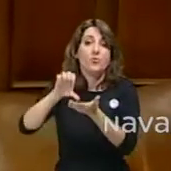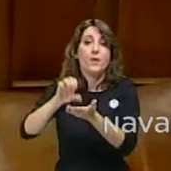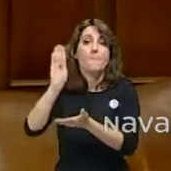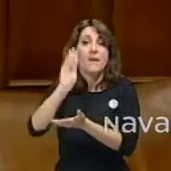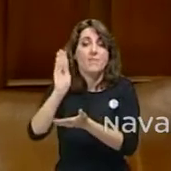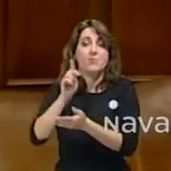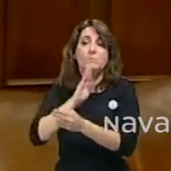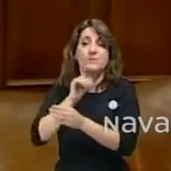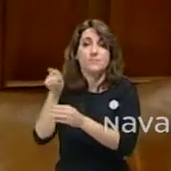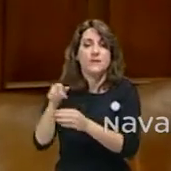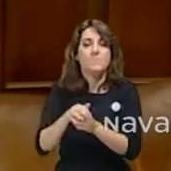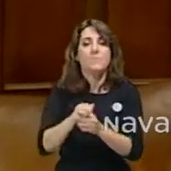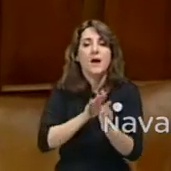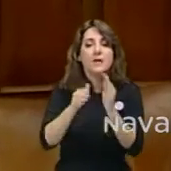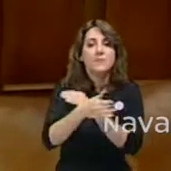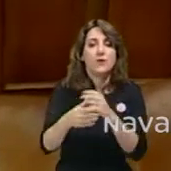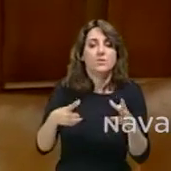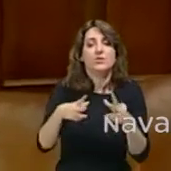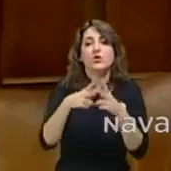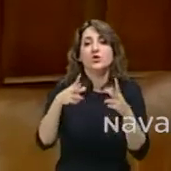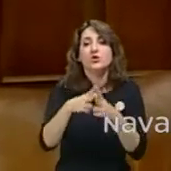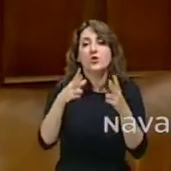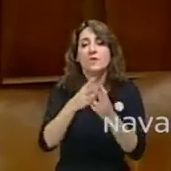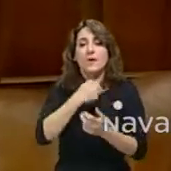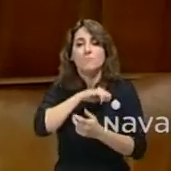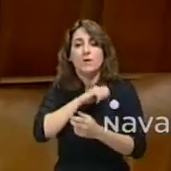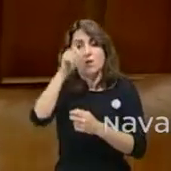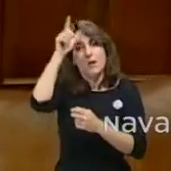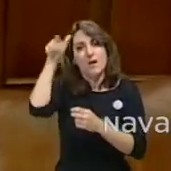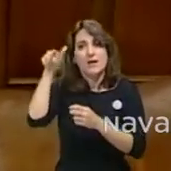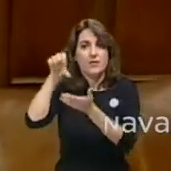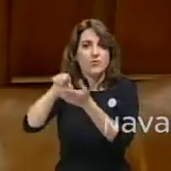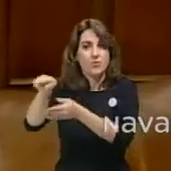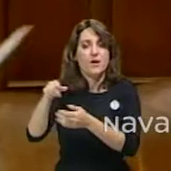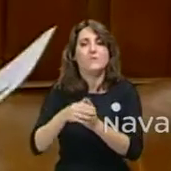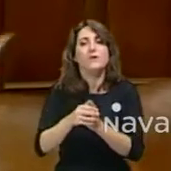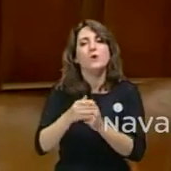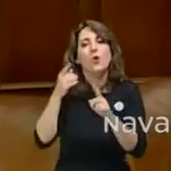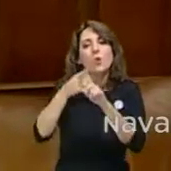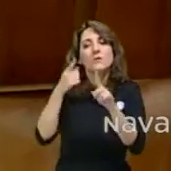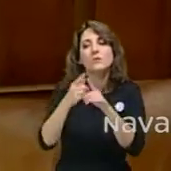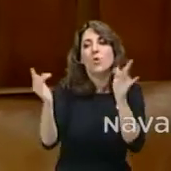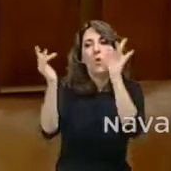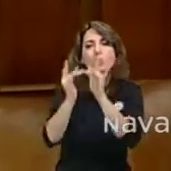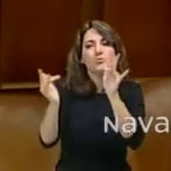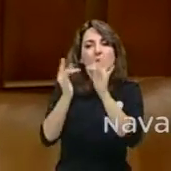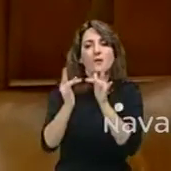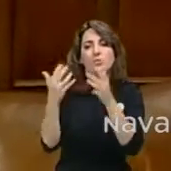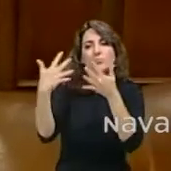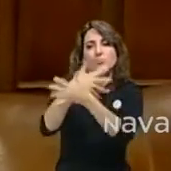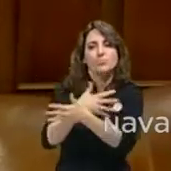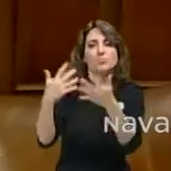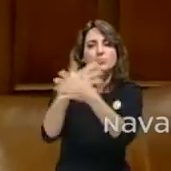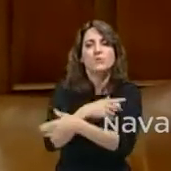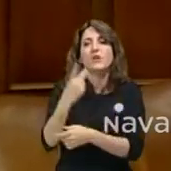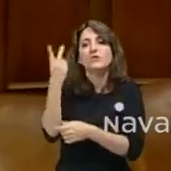hacer con la Sociedad Hispano-Alemana de Paderborn, de modo que haya un contacto y un flujo y reflujo continuo